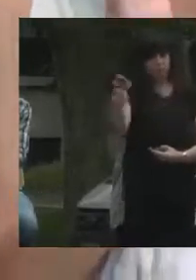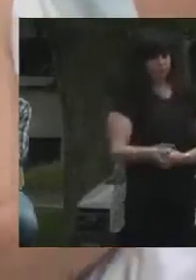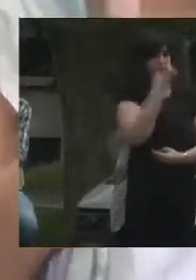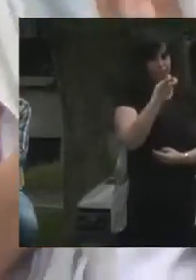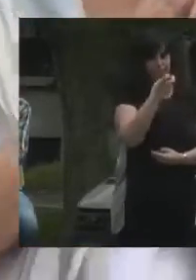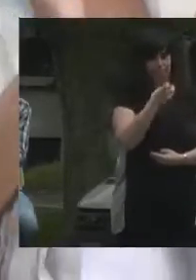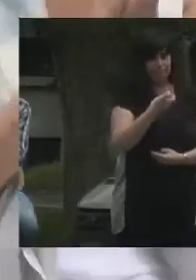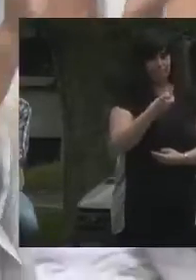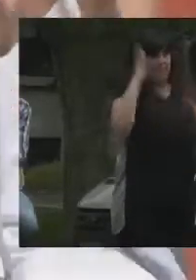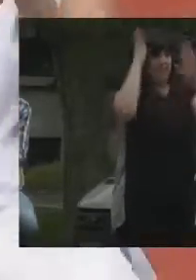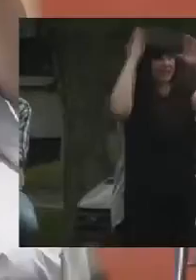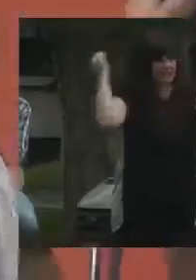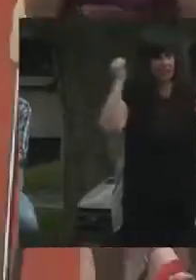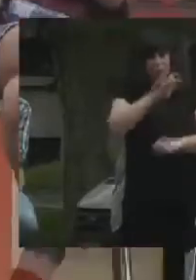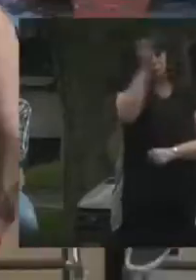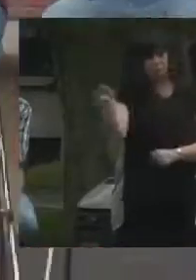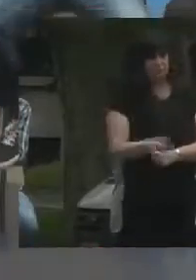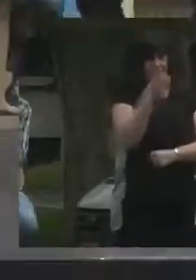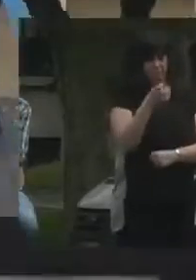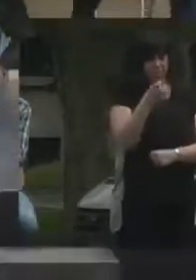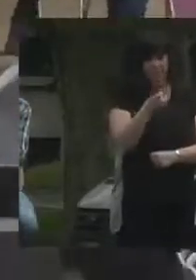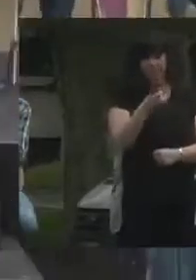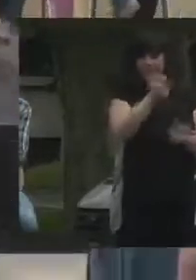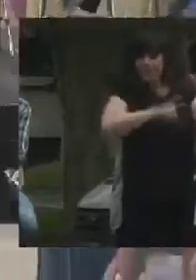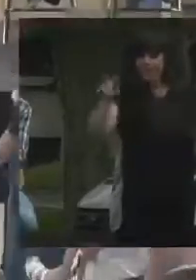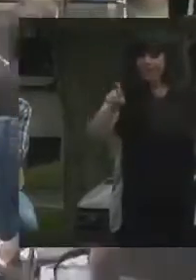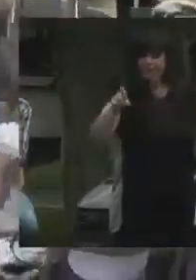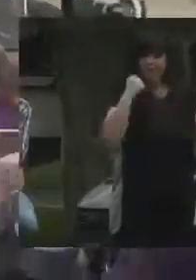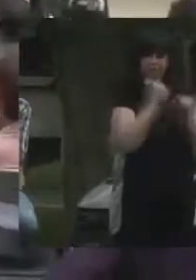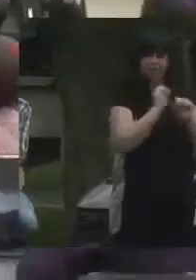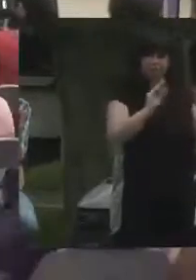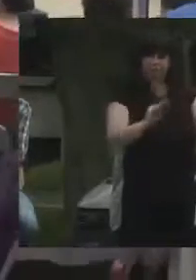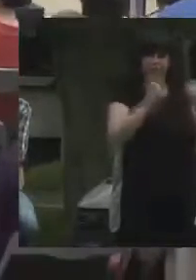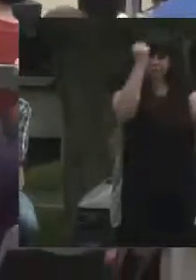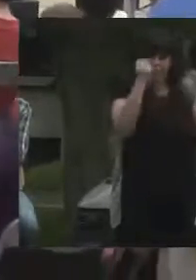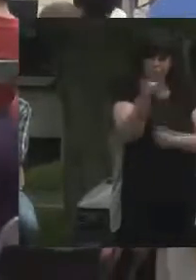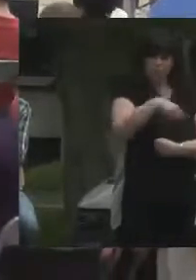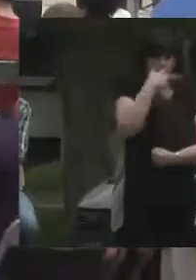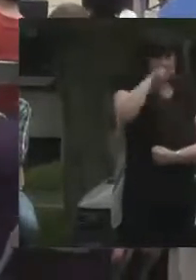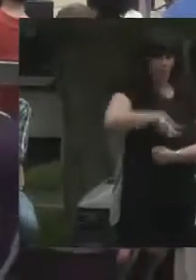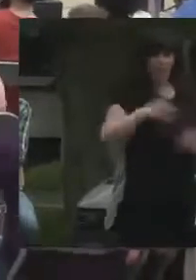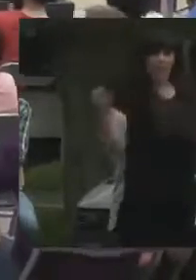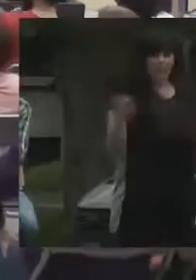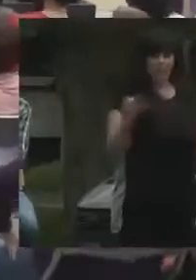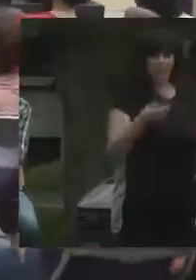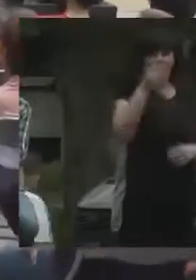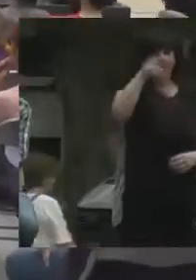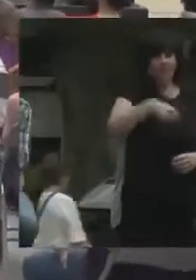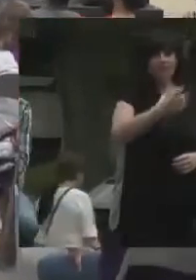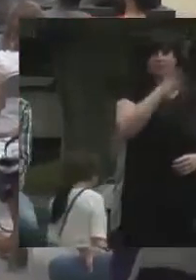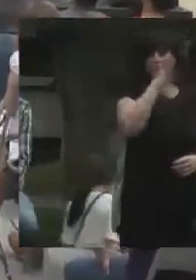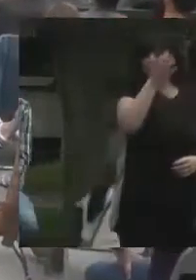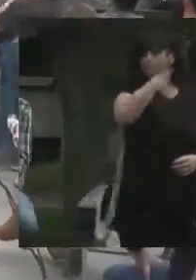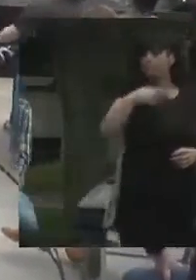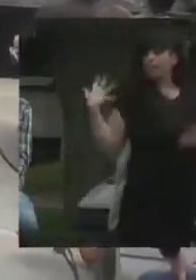montón de Xinzo, hai un montón de xente facendo un traballo fantástico nas institucións e hai que recoñecelo. E ademais, é certo que levamos